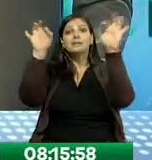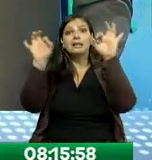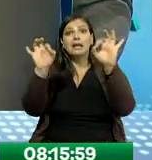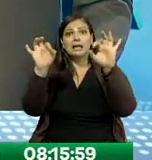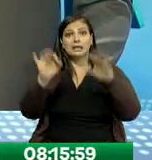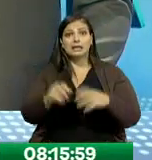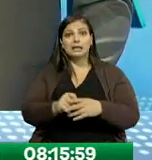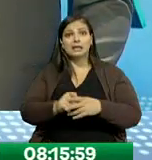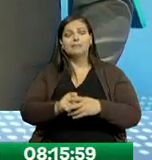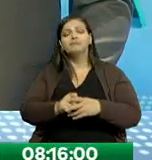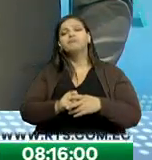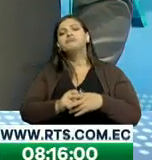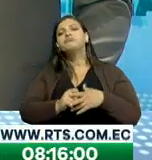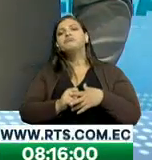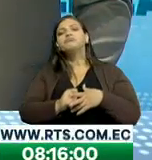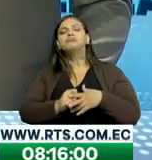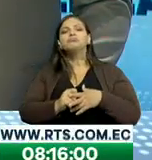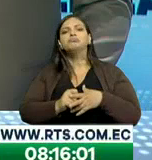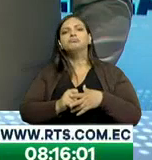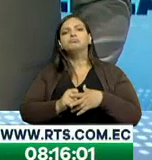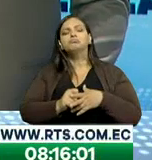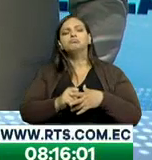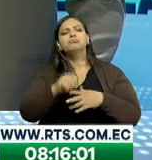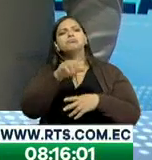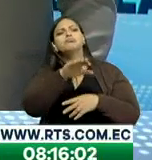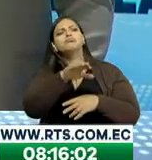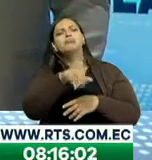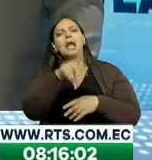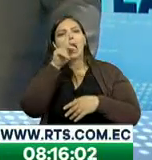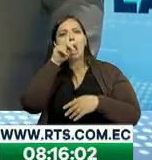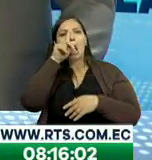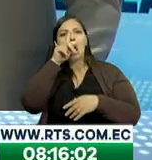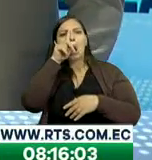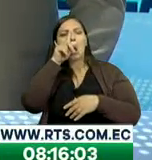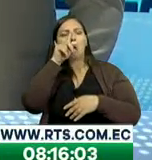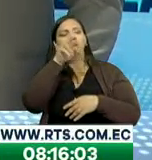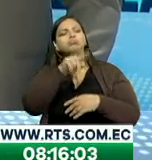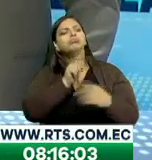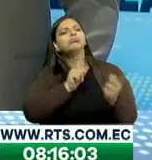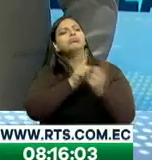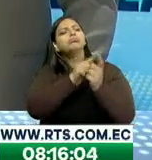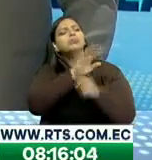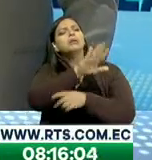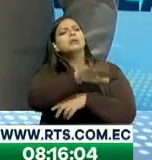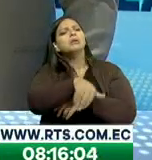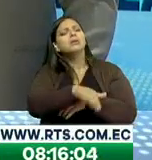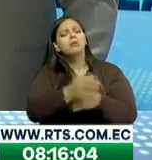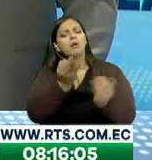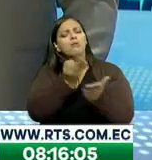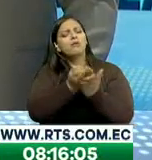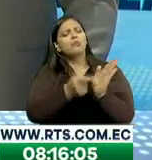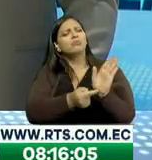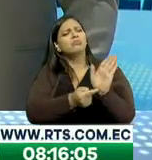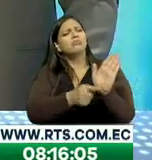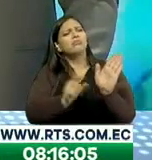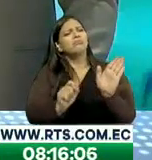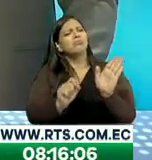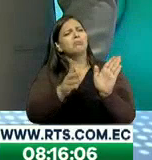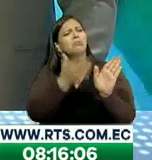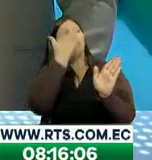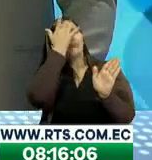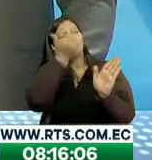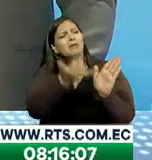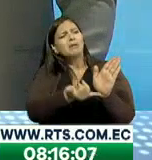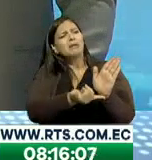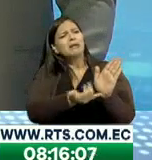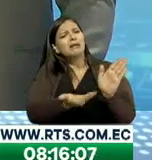Le están viendo la cara de tonto a la ciudad y le están engañando. Nos están engañando. Cuidado. Yo les digo